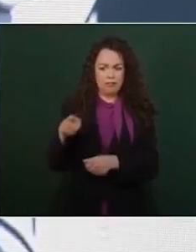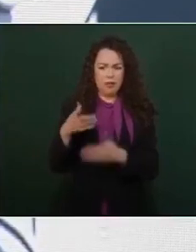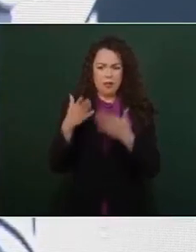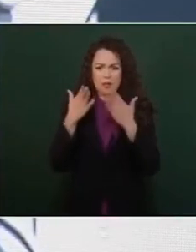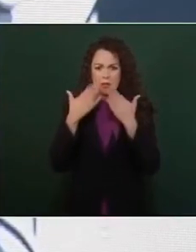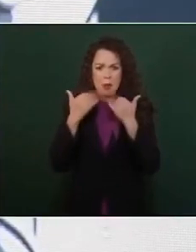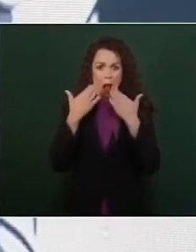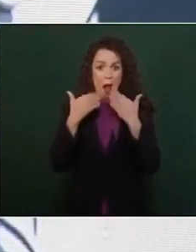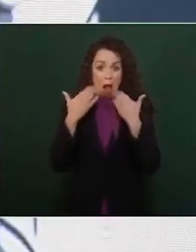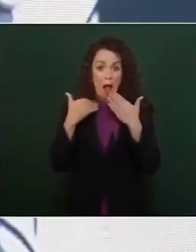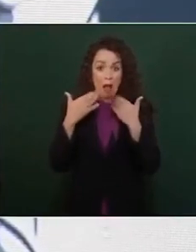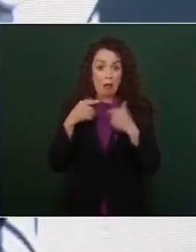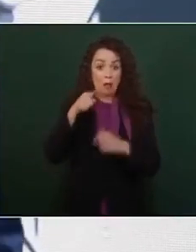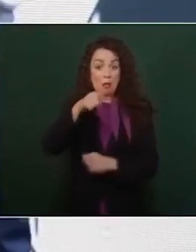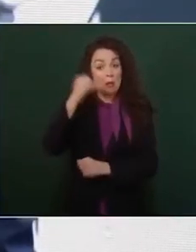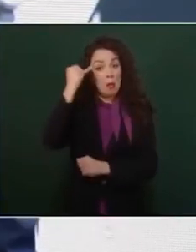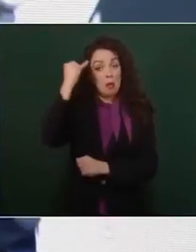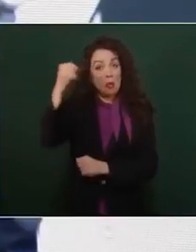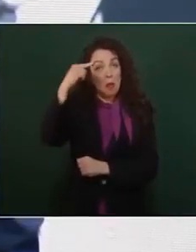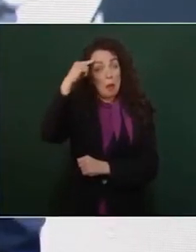vagón del tren.